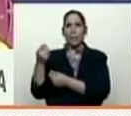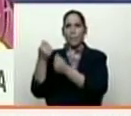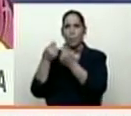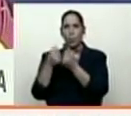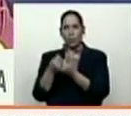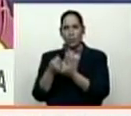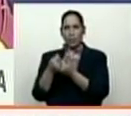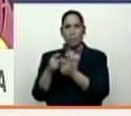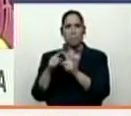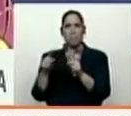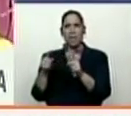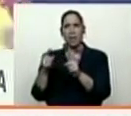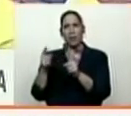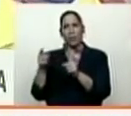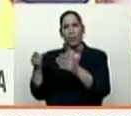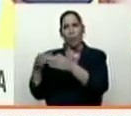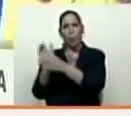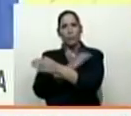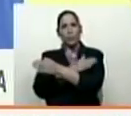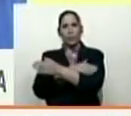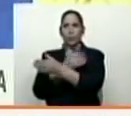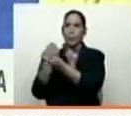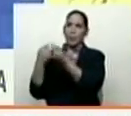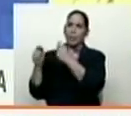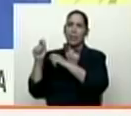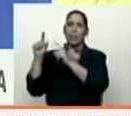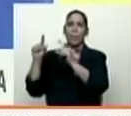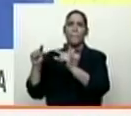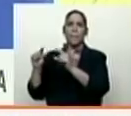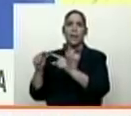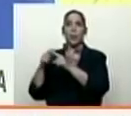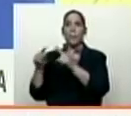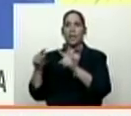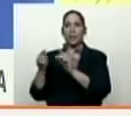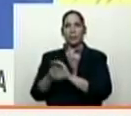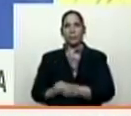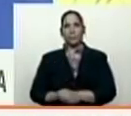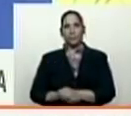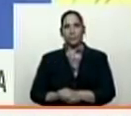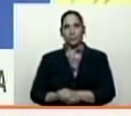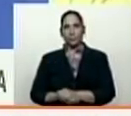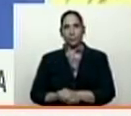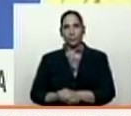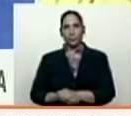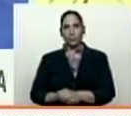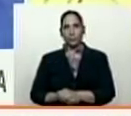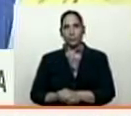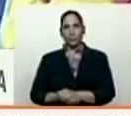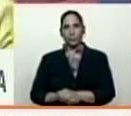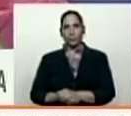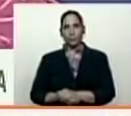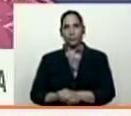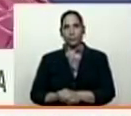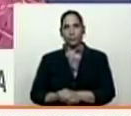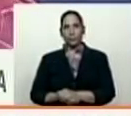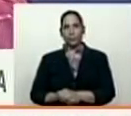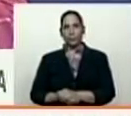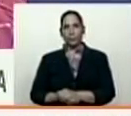La falta de conciencia. Y por lo menos dicen que Judas se suicidó después que traicionó, ¿verdad? Sí, es